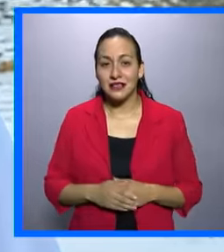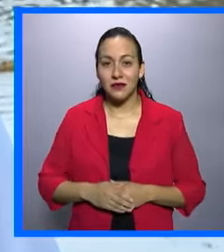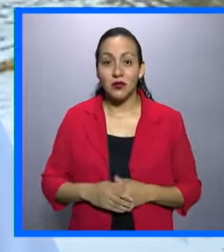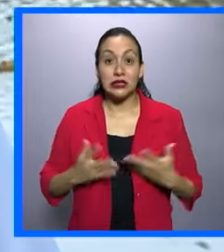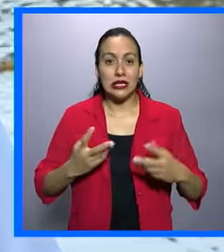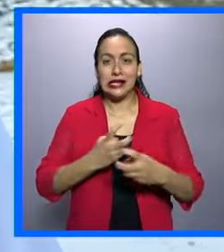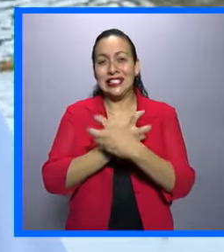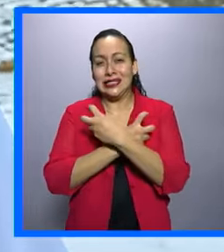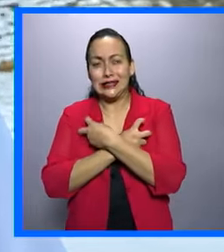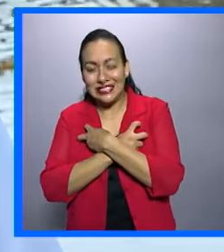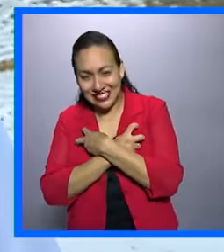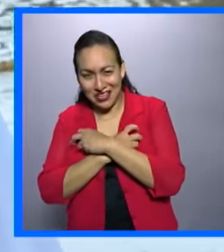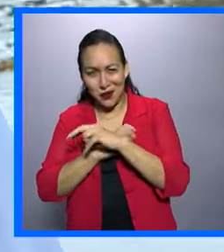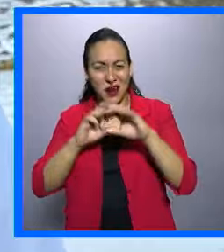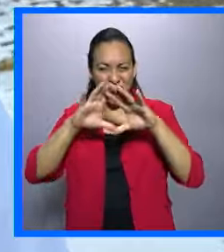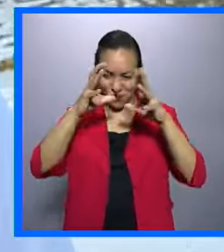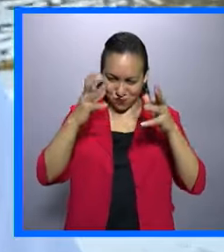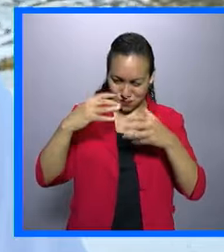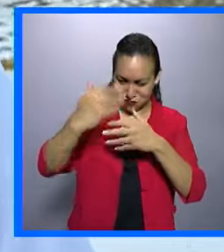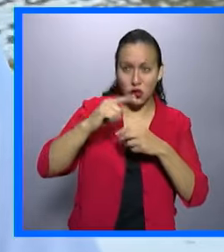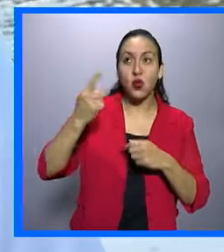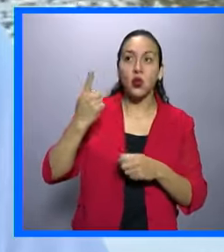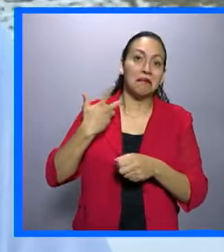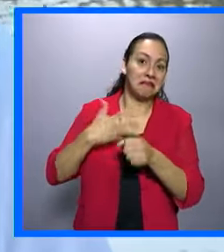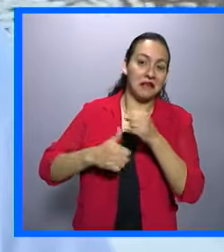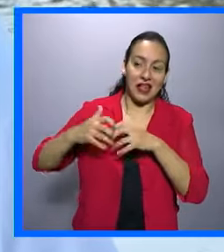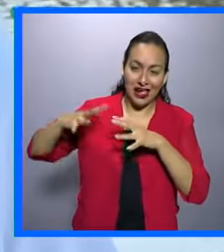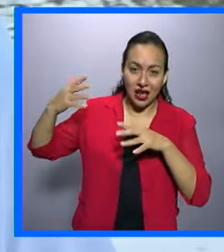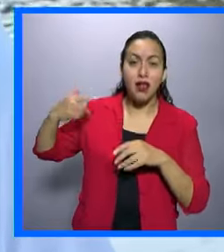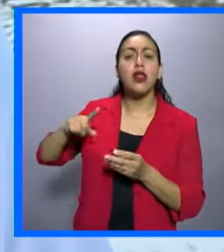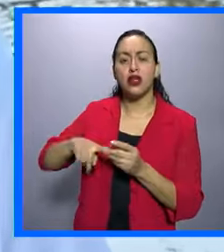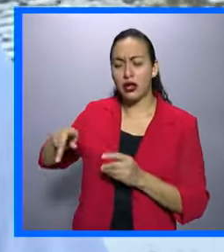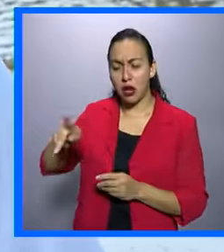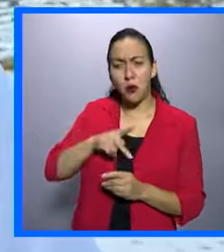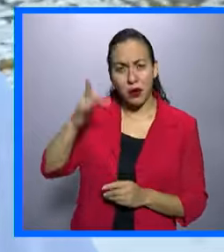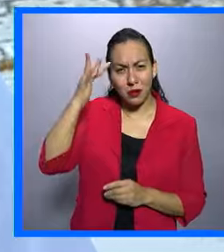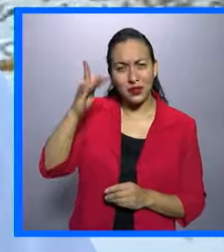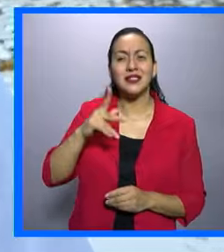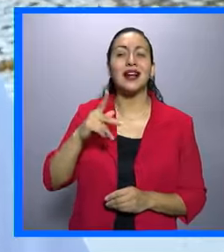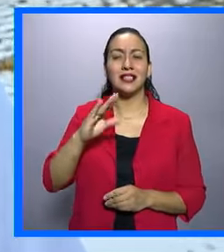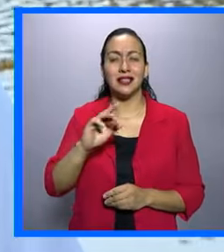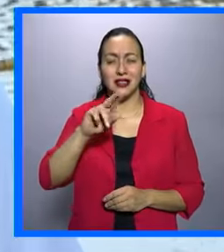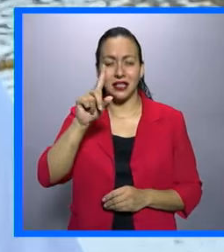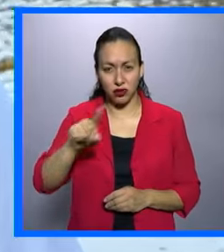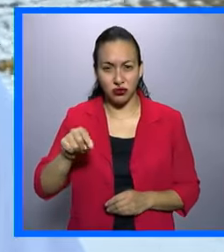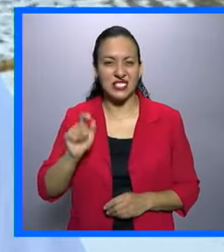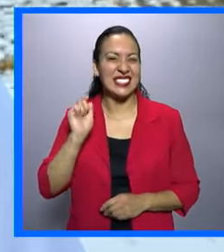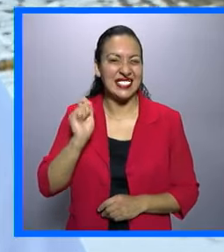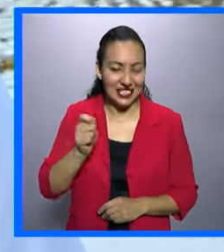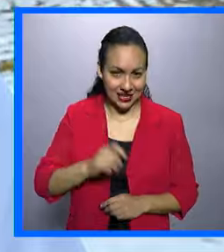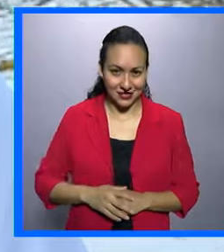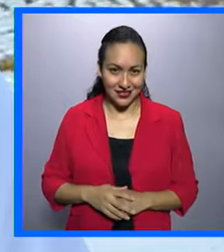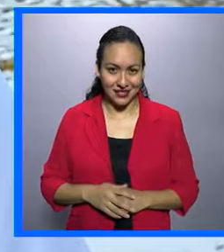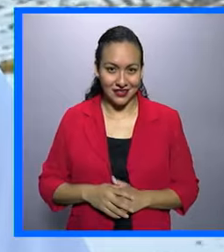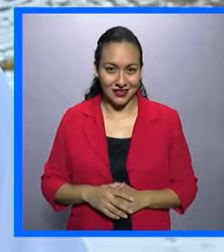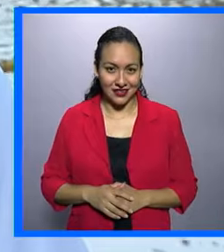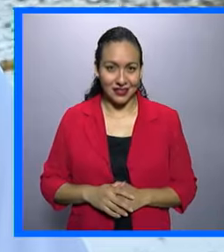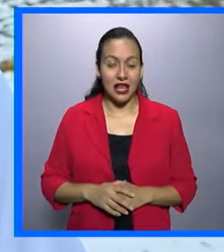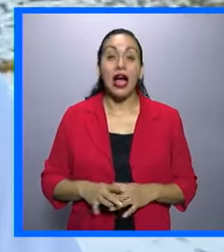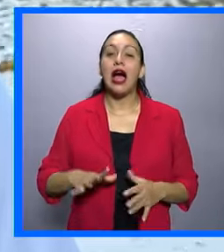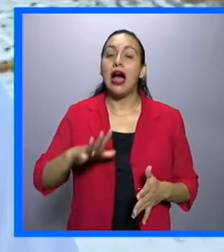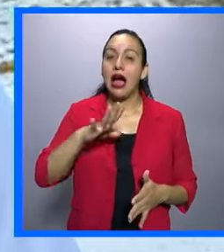calavereada hace ya más de una década en el pueblo de Santa Cruz, Xochitepec. Es una calavereada donde invitamos a